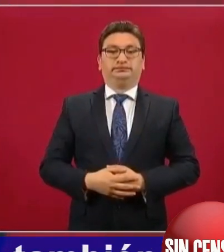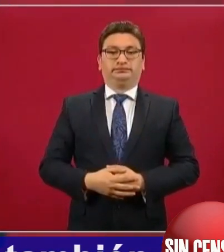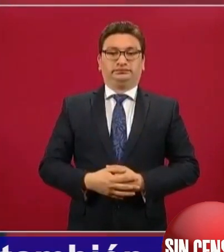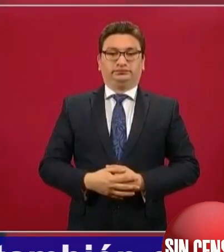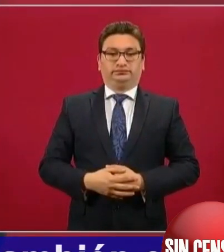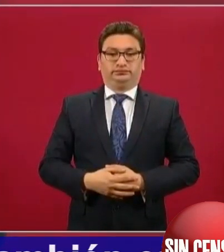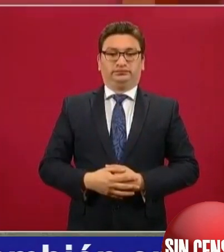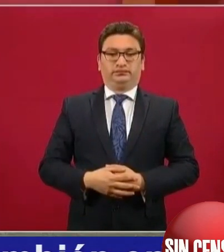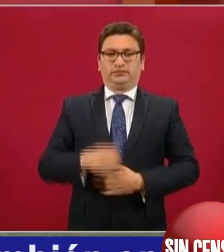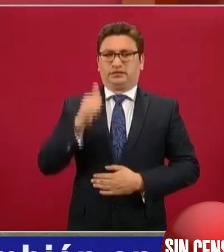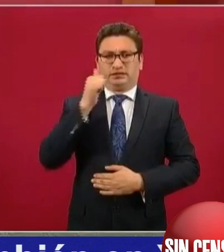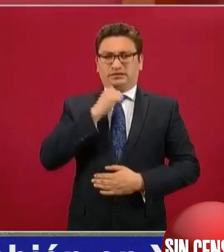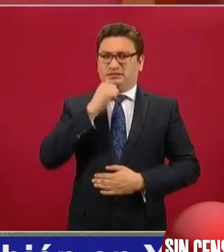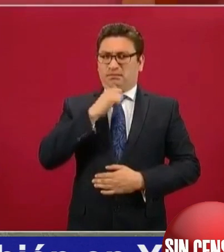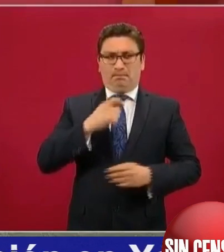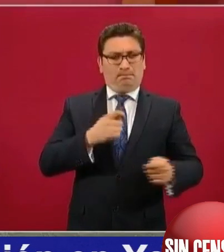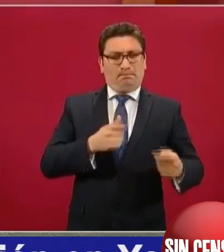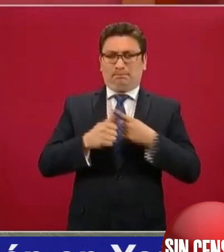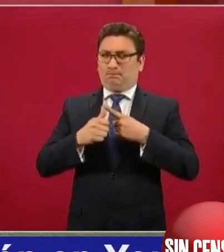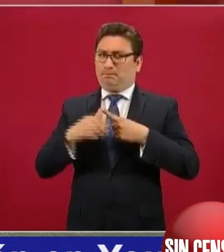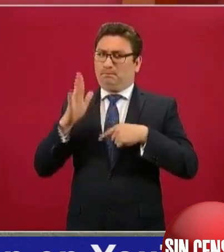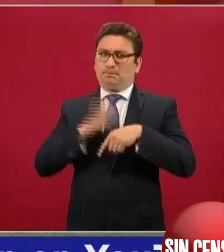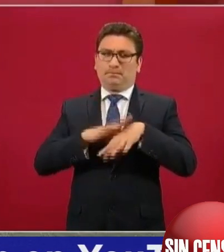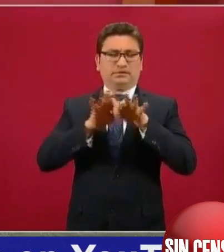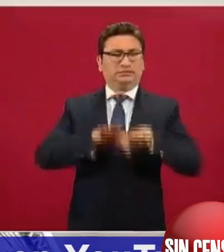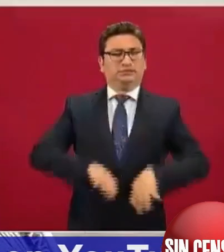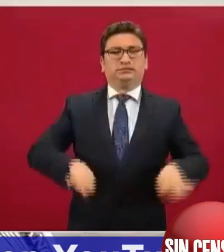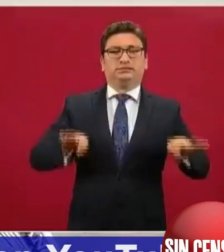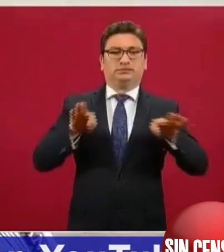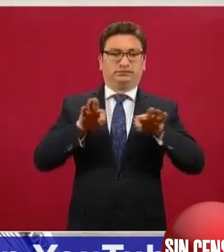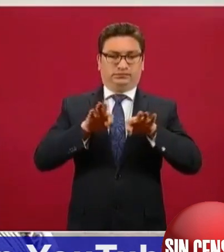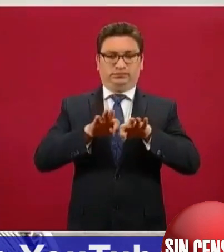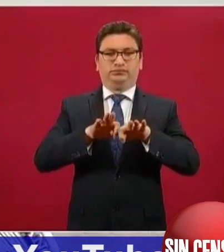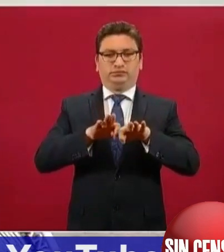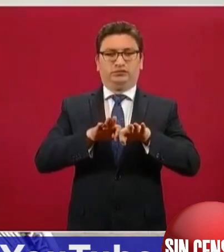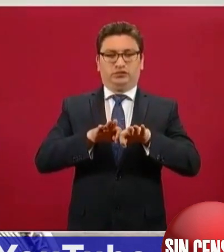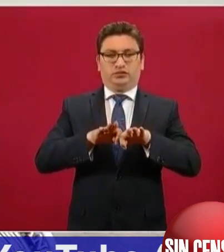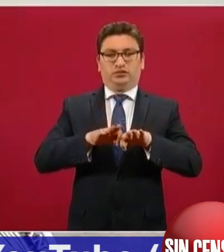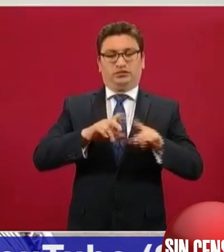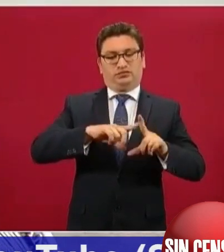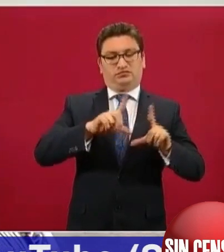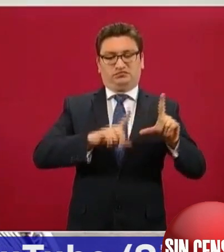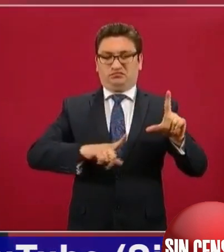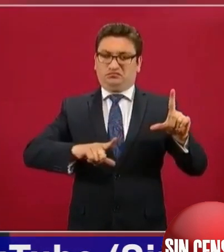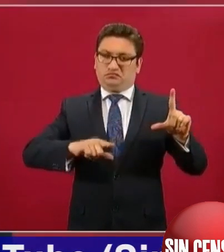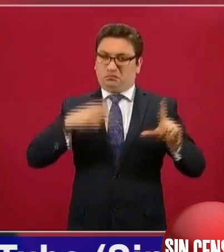será siempre predominante el interés de la nación. Por último,